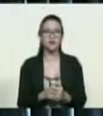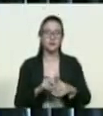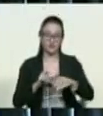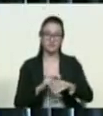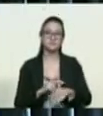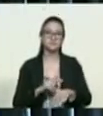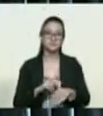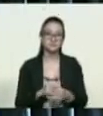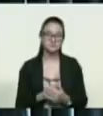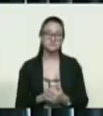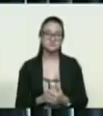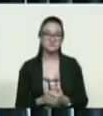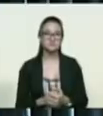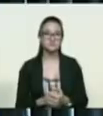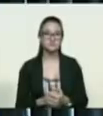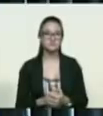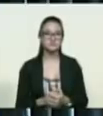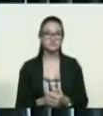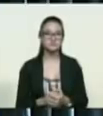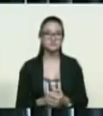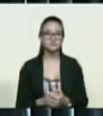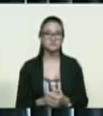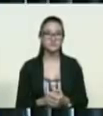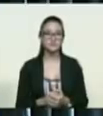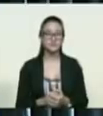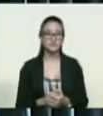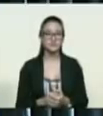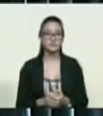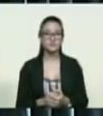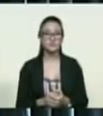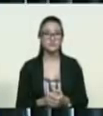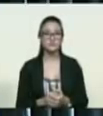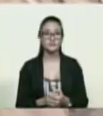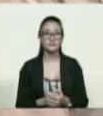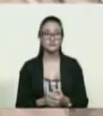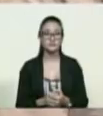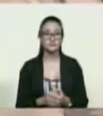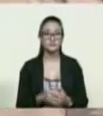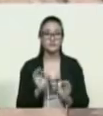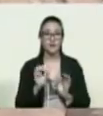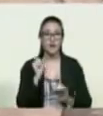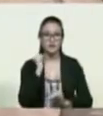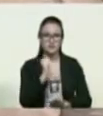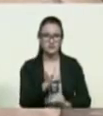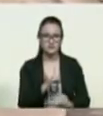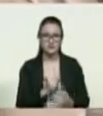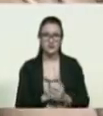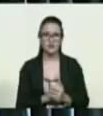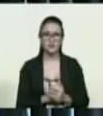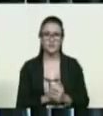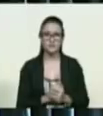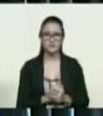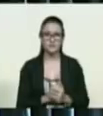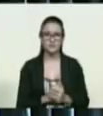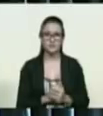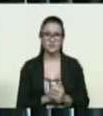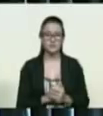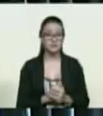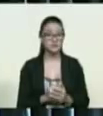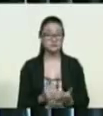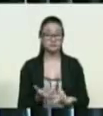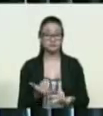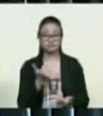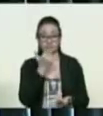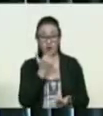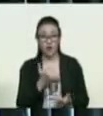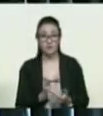Creo que debe haber usado un artículo diferente, quizás en el atentado o en el magnicidio en grave frustración. Pero él dijo, en